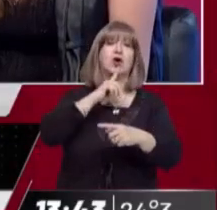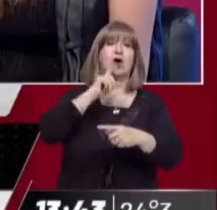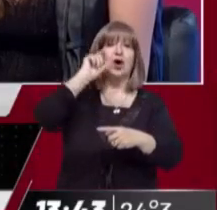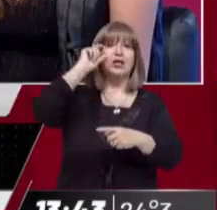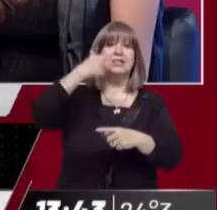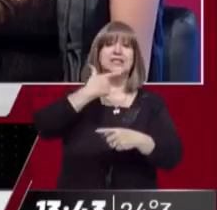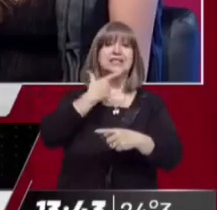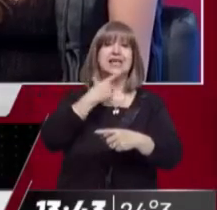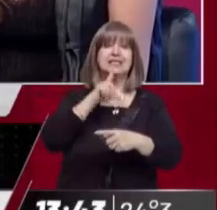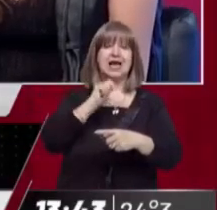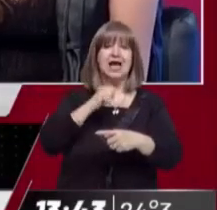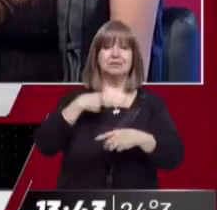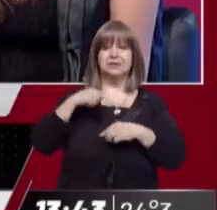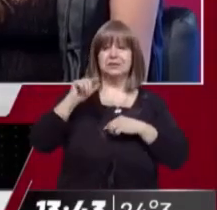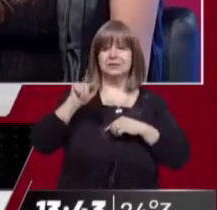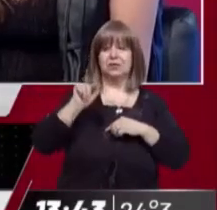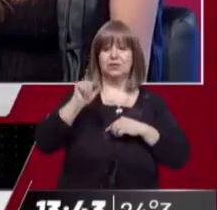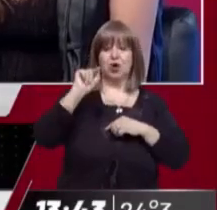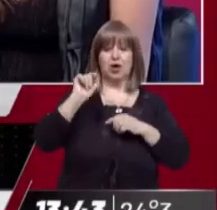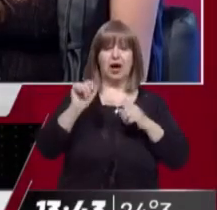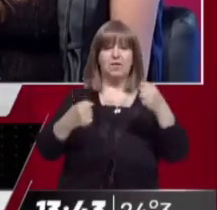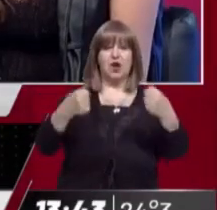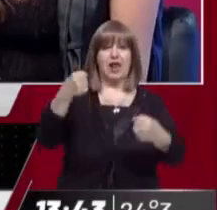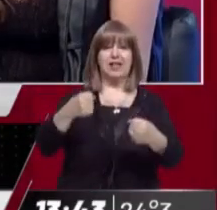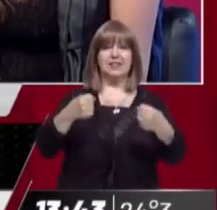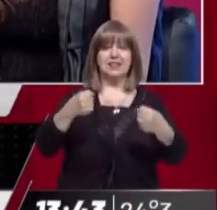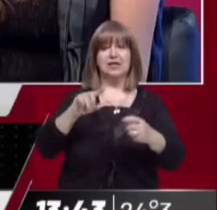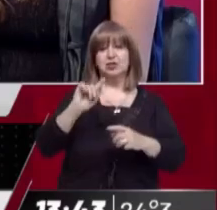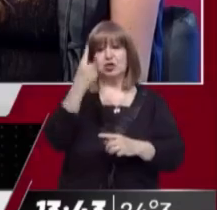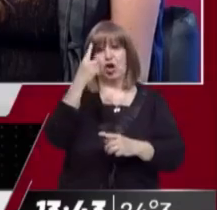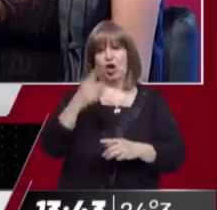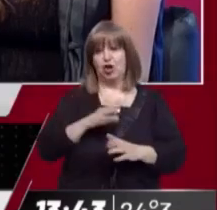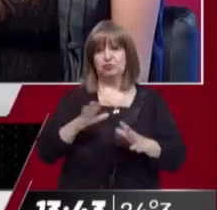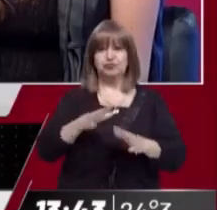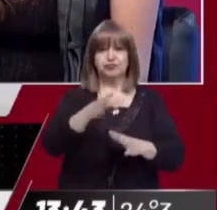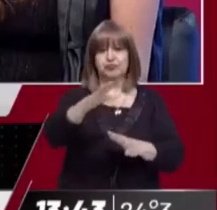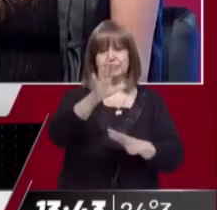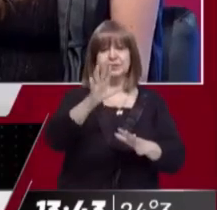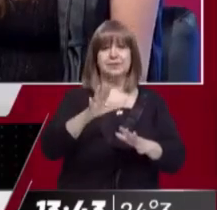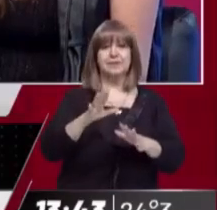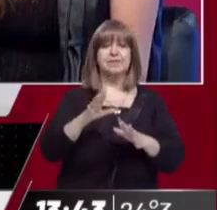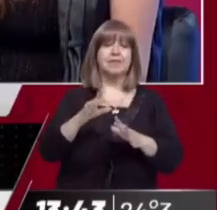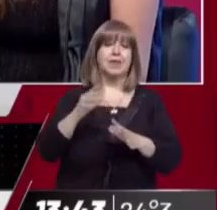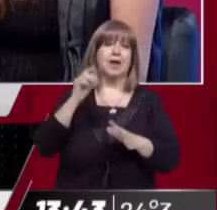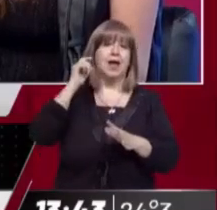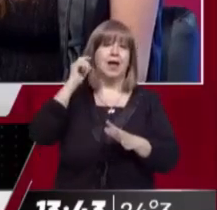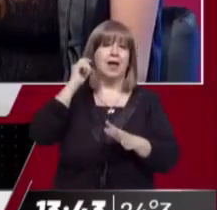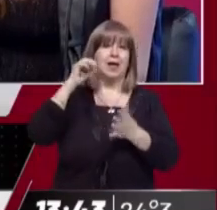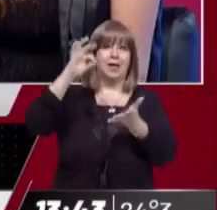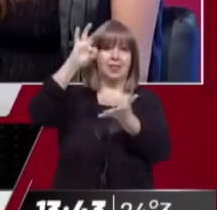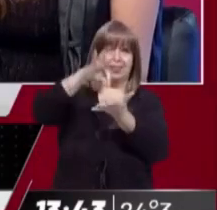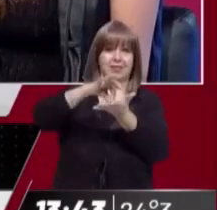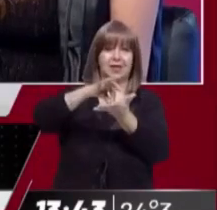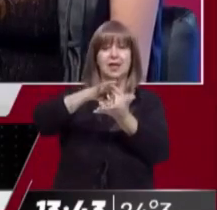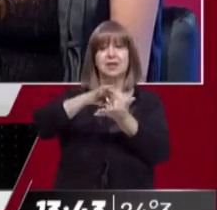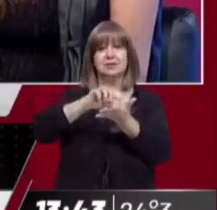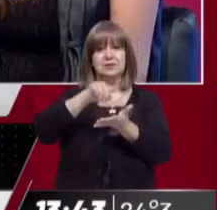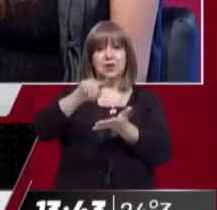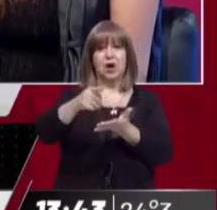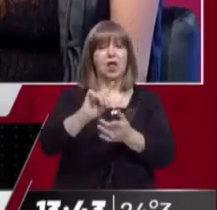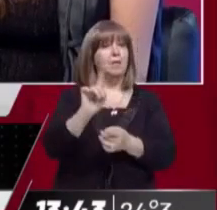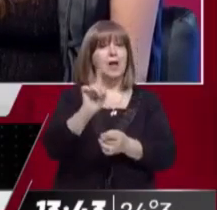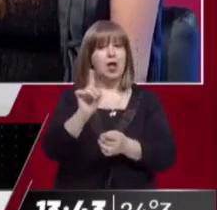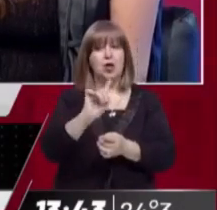solamente la le tocase el volante eh y manejan solos después si lo ponés en el GPS a dónde querés ir no no